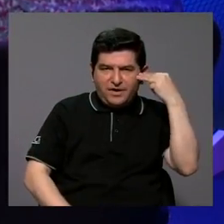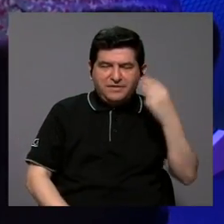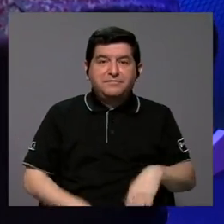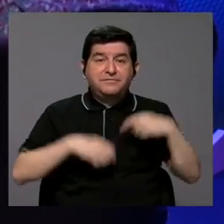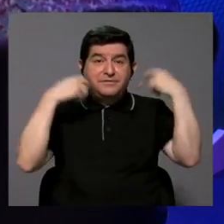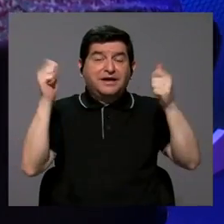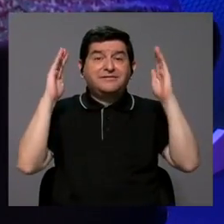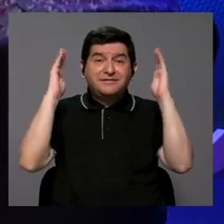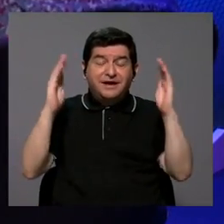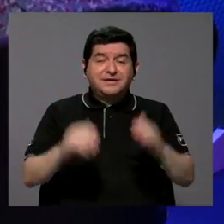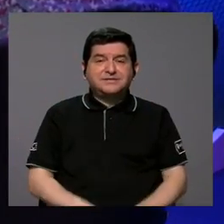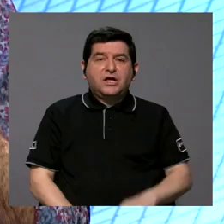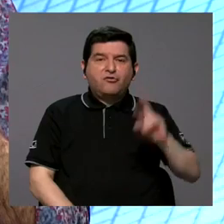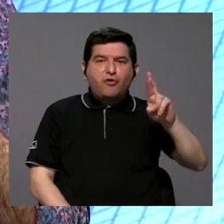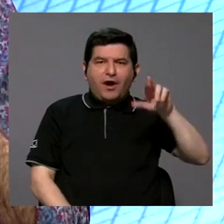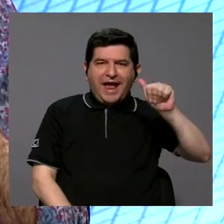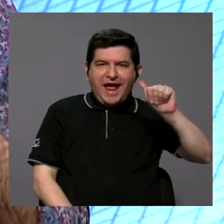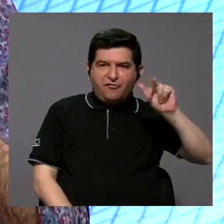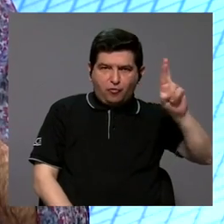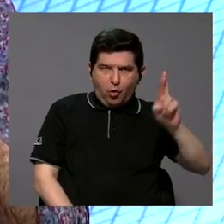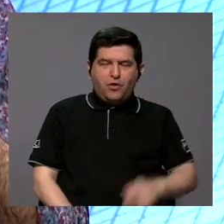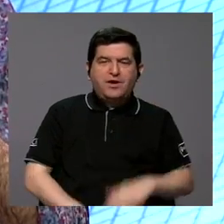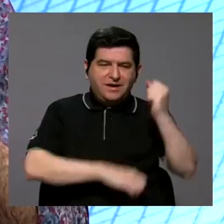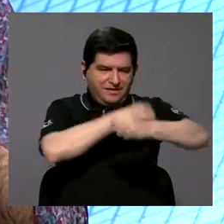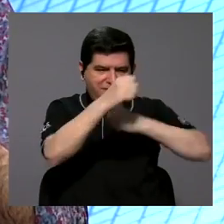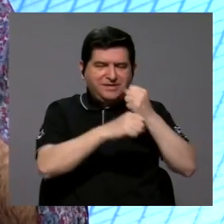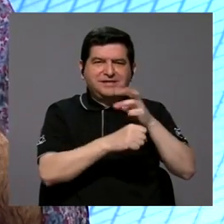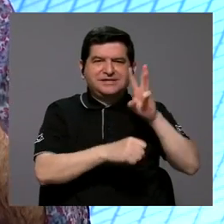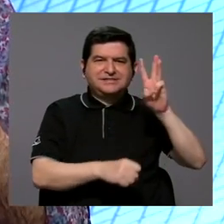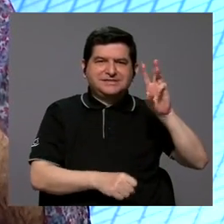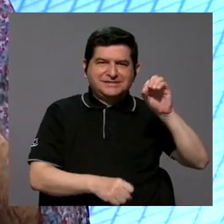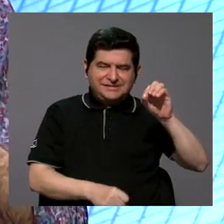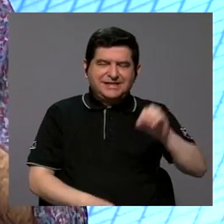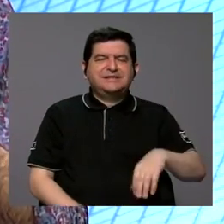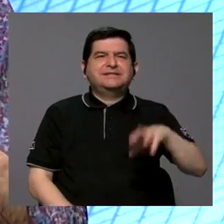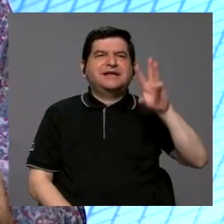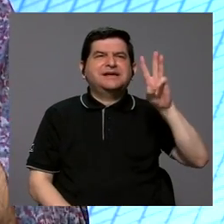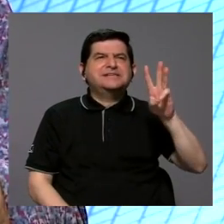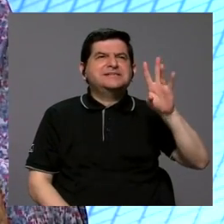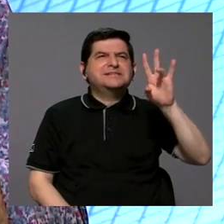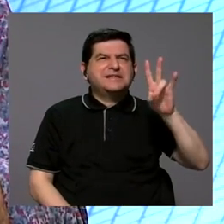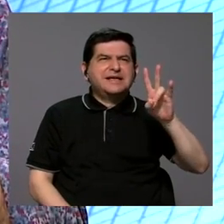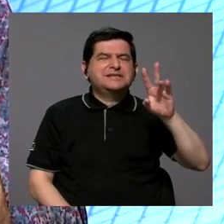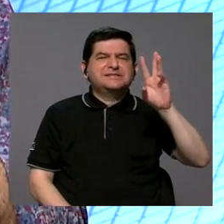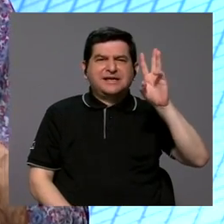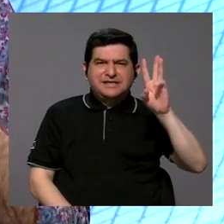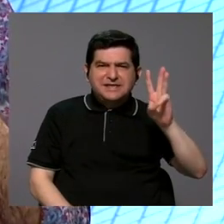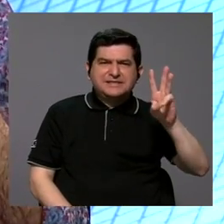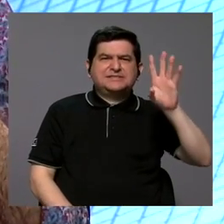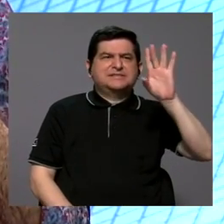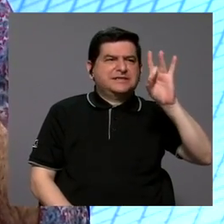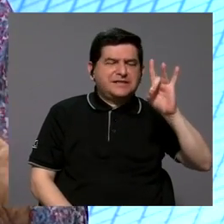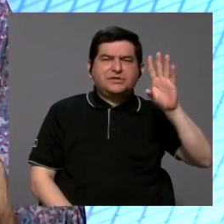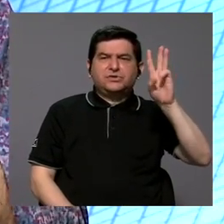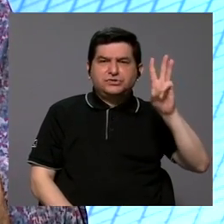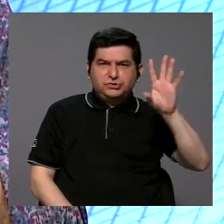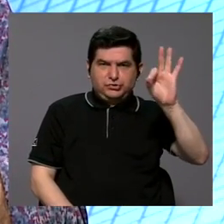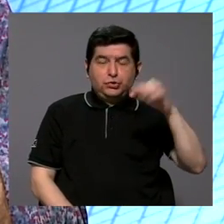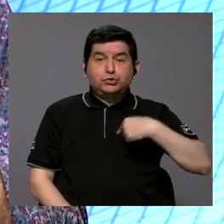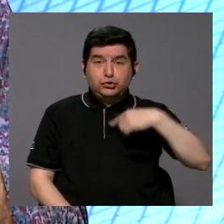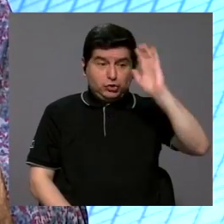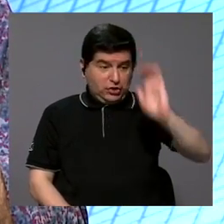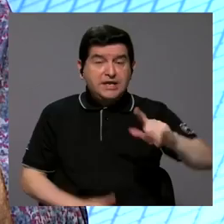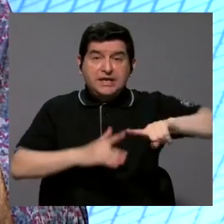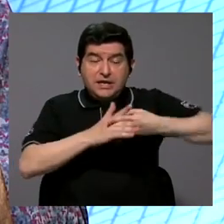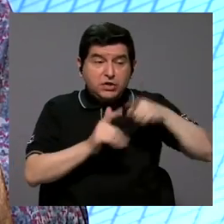festivales enormes de rock and roll en los 60, 67, 68, 69. Y como yo empecé muy niño con